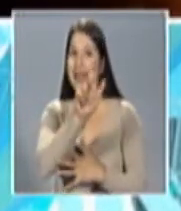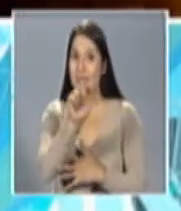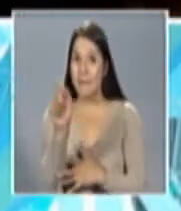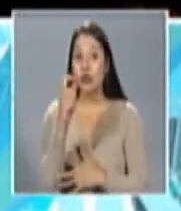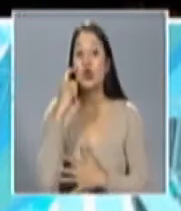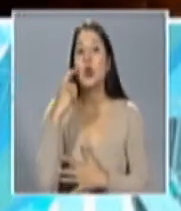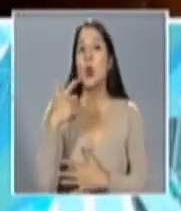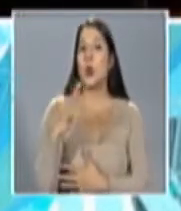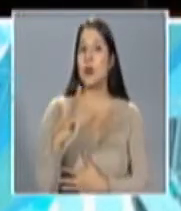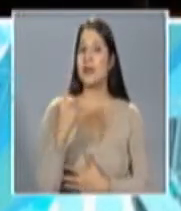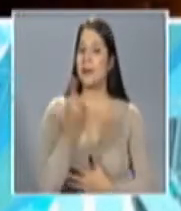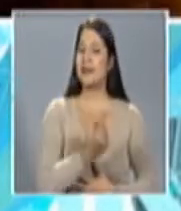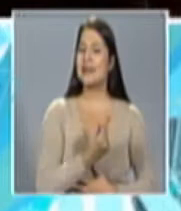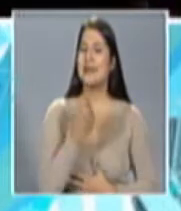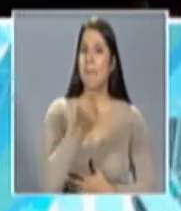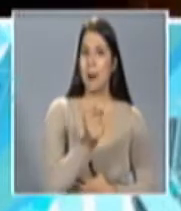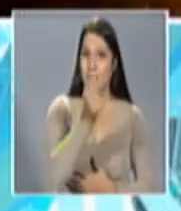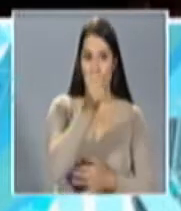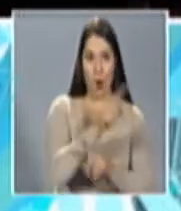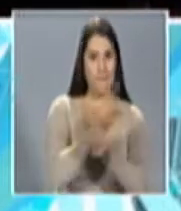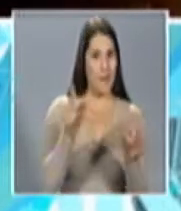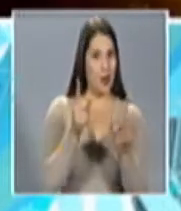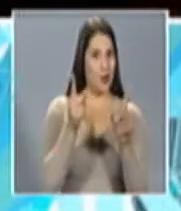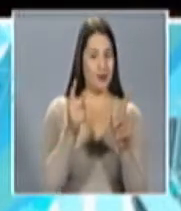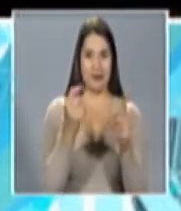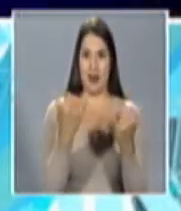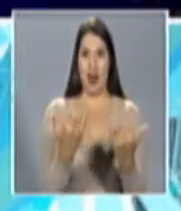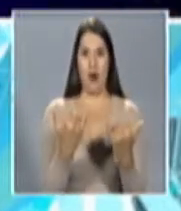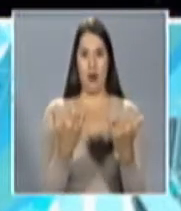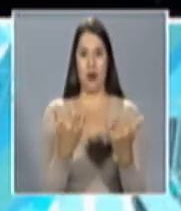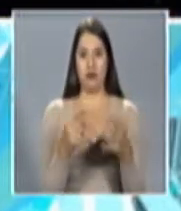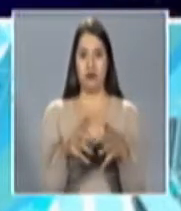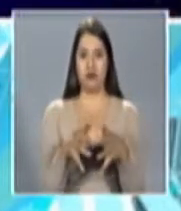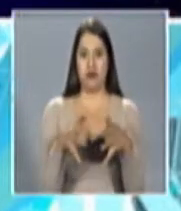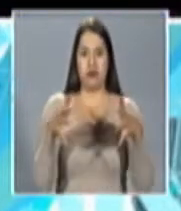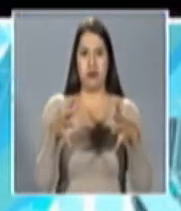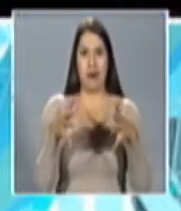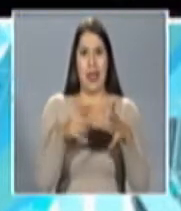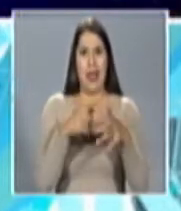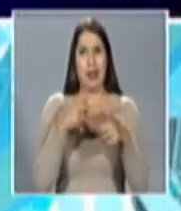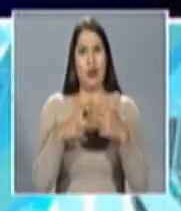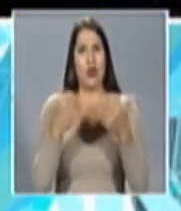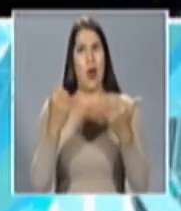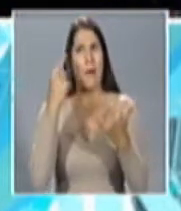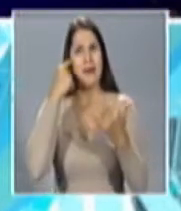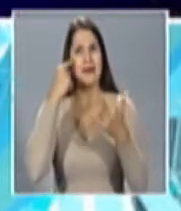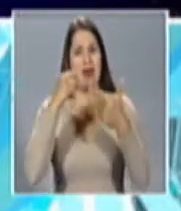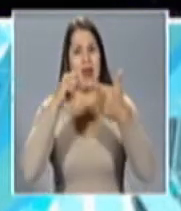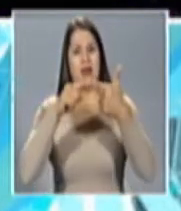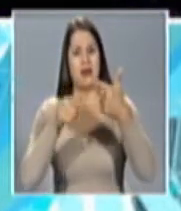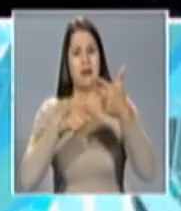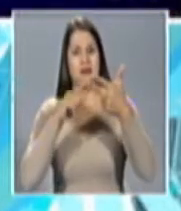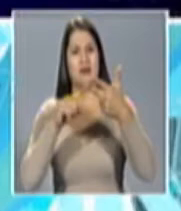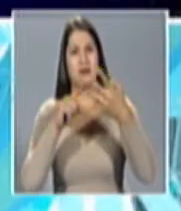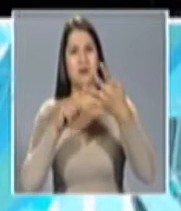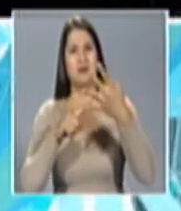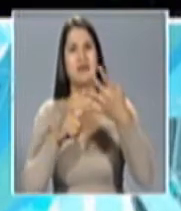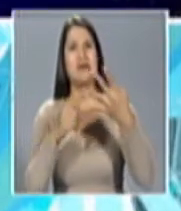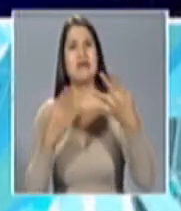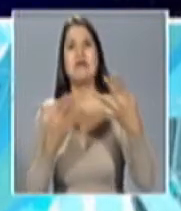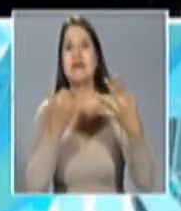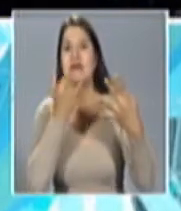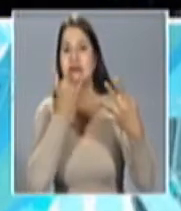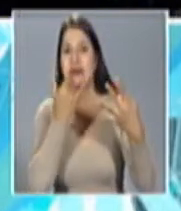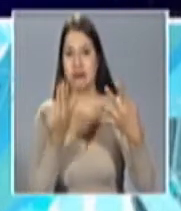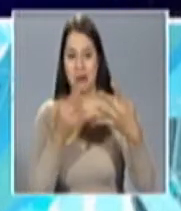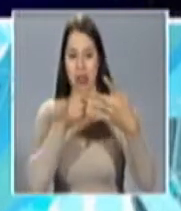es bajito en los números, ya tenemos este incremento, pensemos en lo que puede pasar en los subsiguientes, más otros factores que hay que